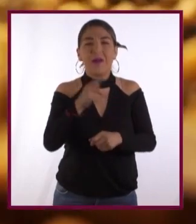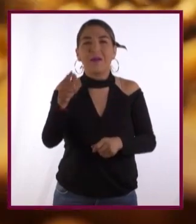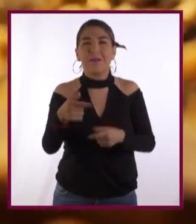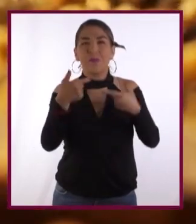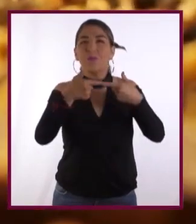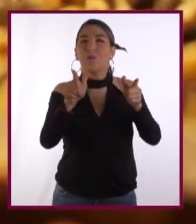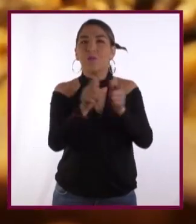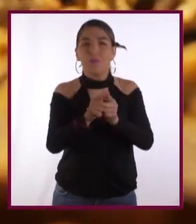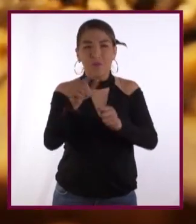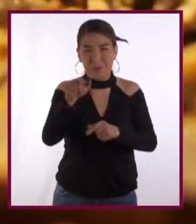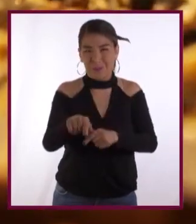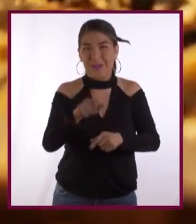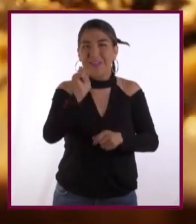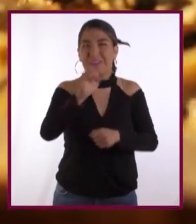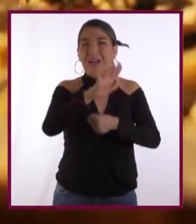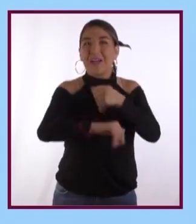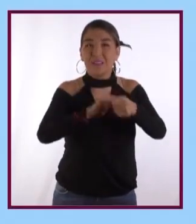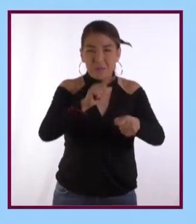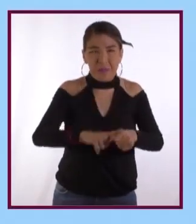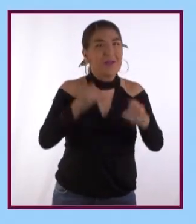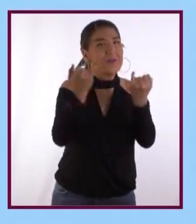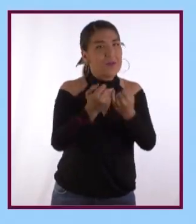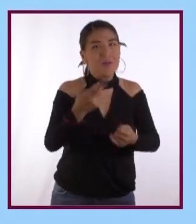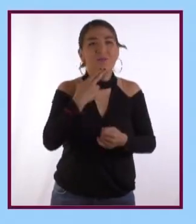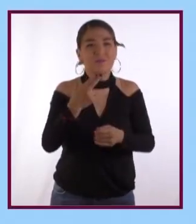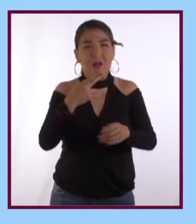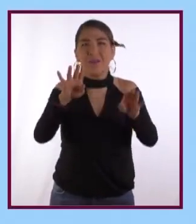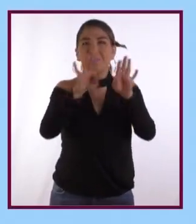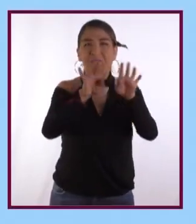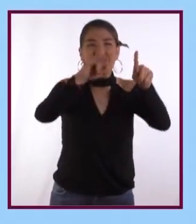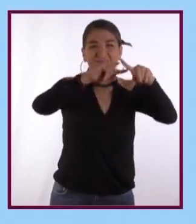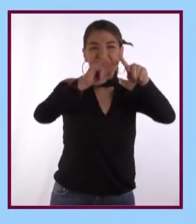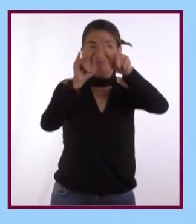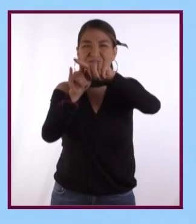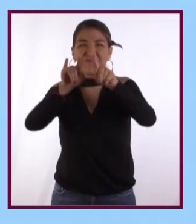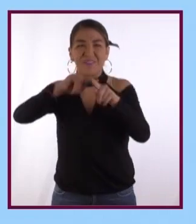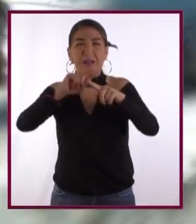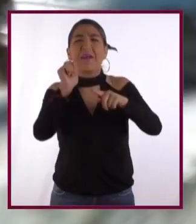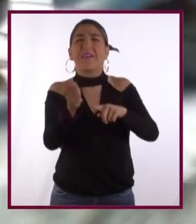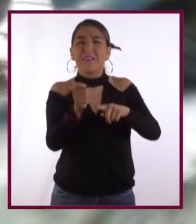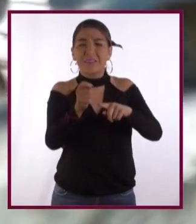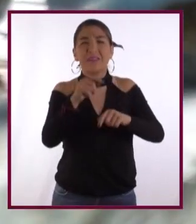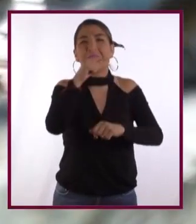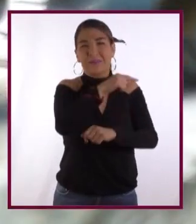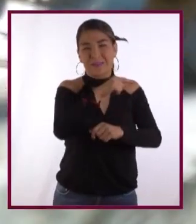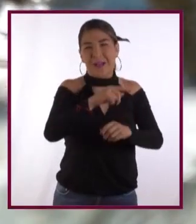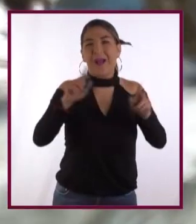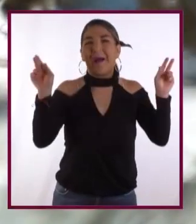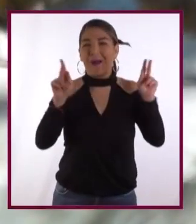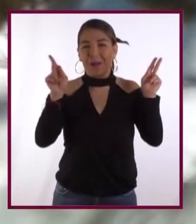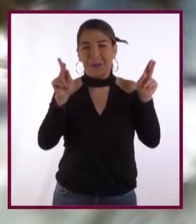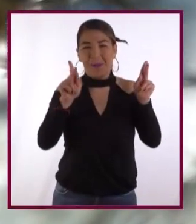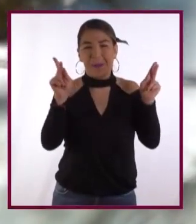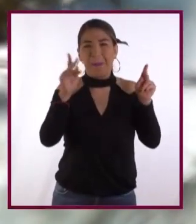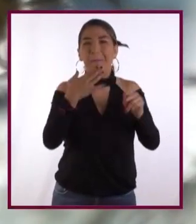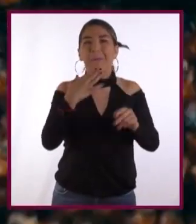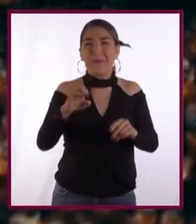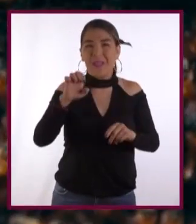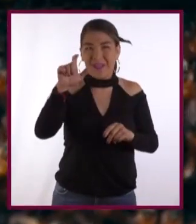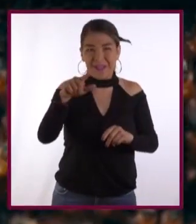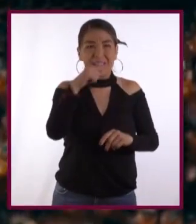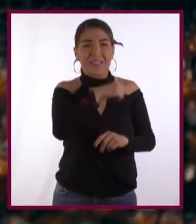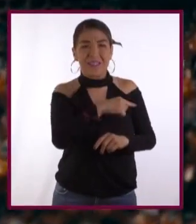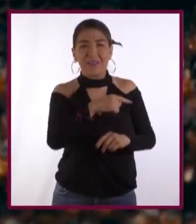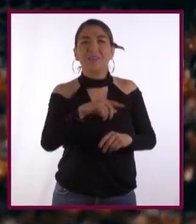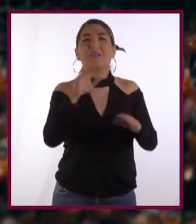Ahora hablaremos de un grupo de animales que usan las teselaciones para su beneficio. Estoy hablando de las abejas.